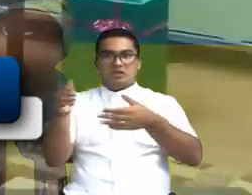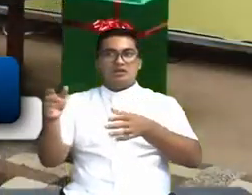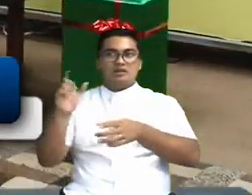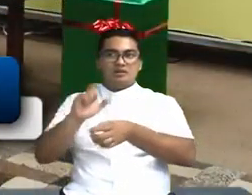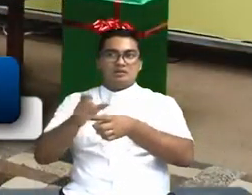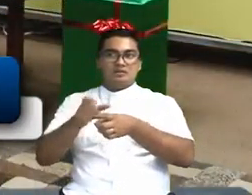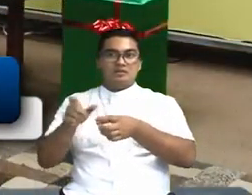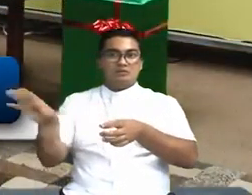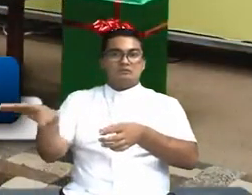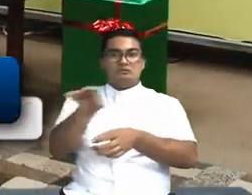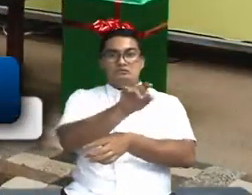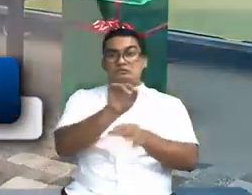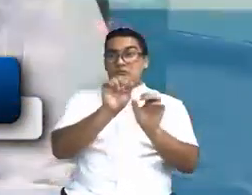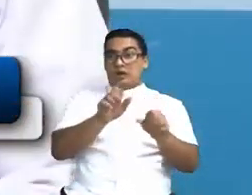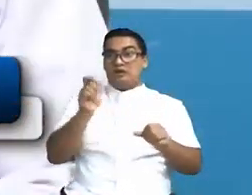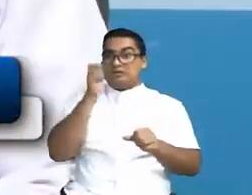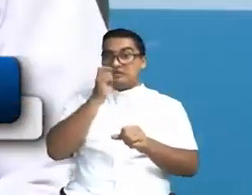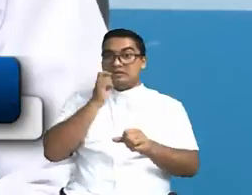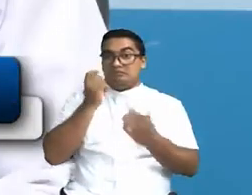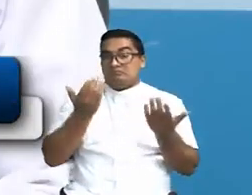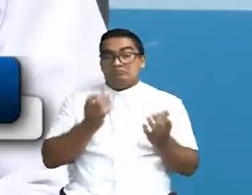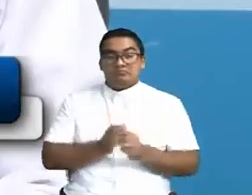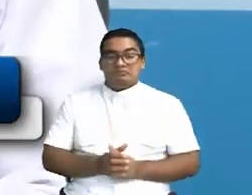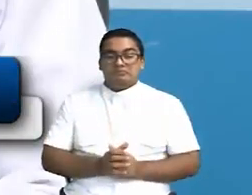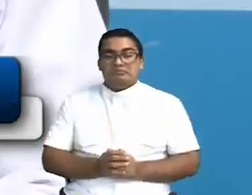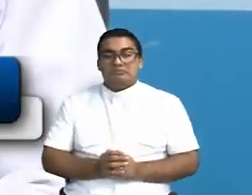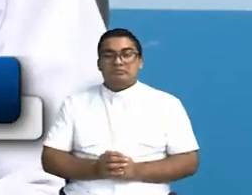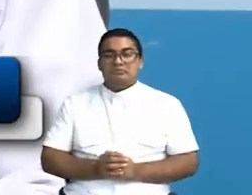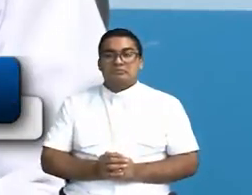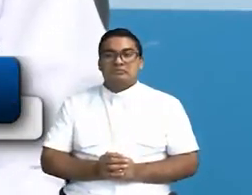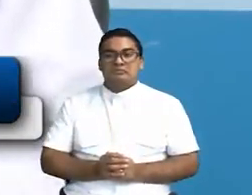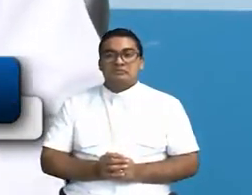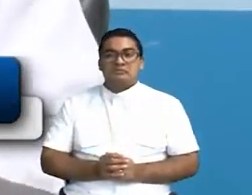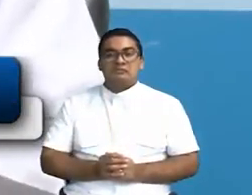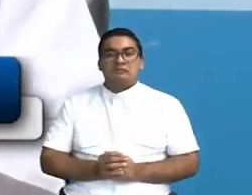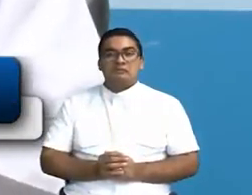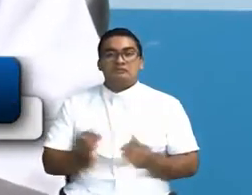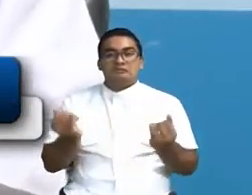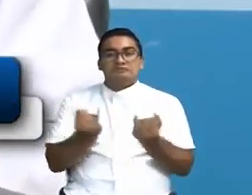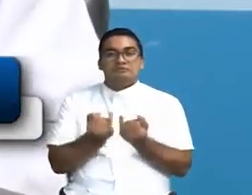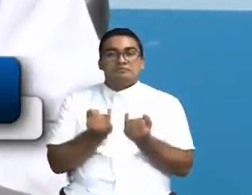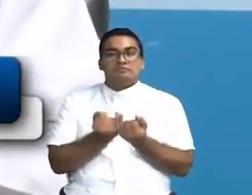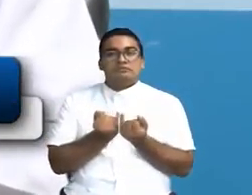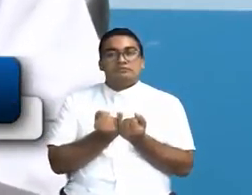contaminación. Correcto. Claro, es decir, el proceso infeccioso